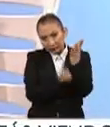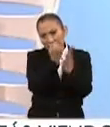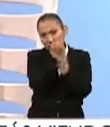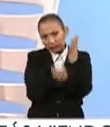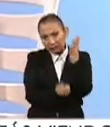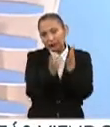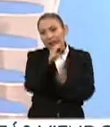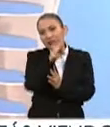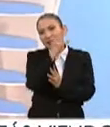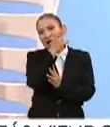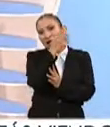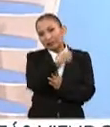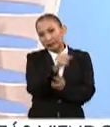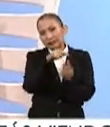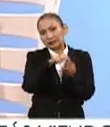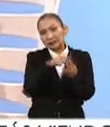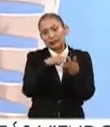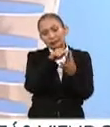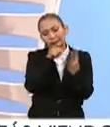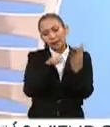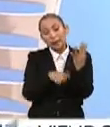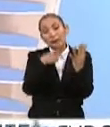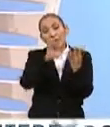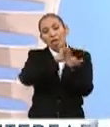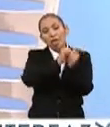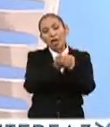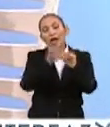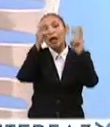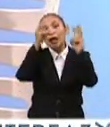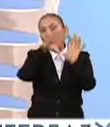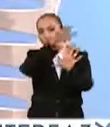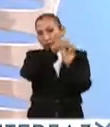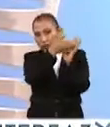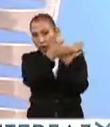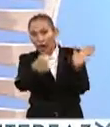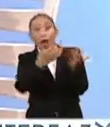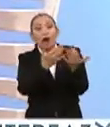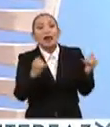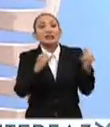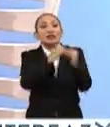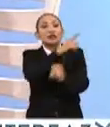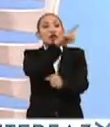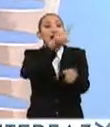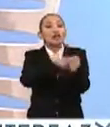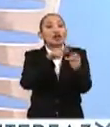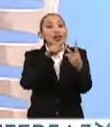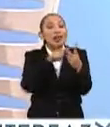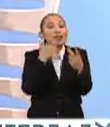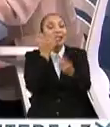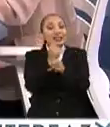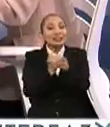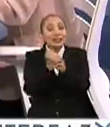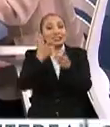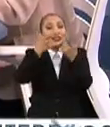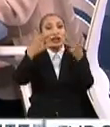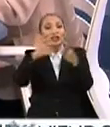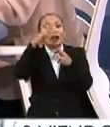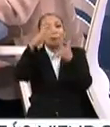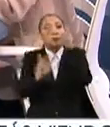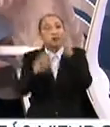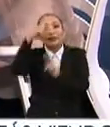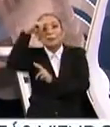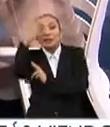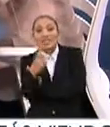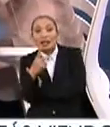acrónimo. Sin embargo, lo que sí se ha transformado es el título completo, que ahora es el Instituto Nacional de Estudios Históricos de las Revoluciones